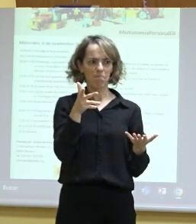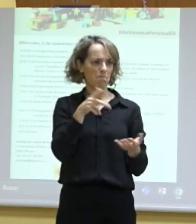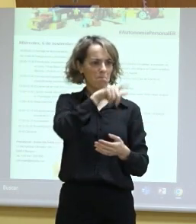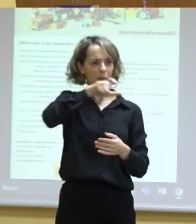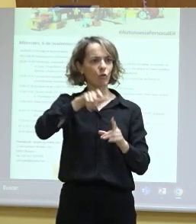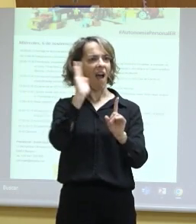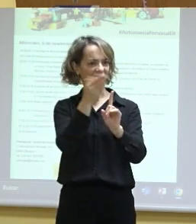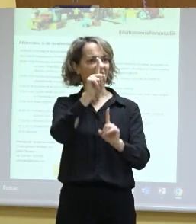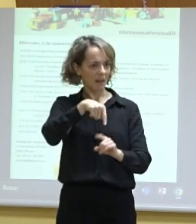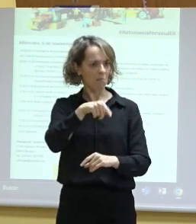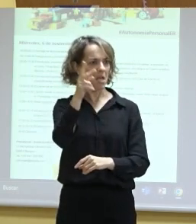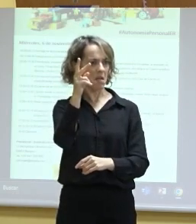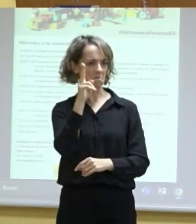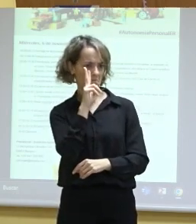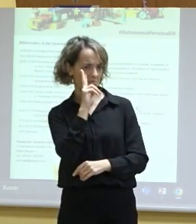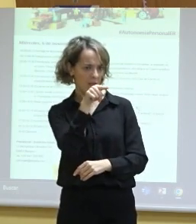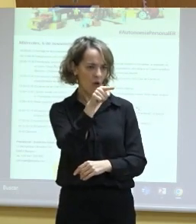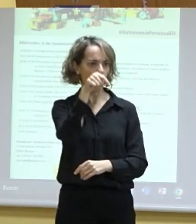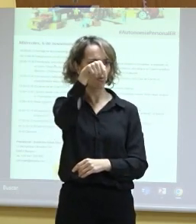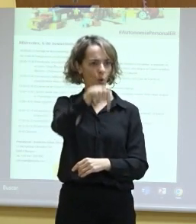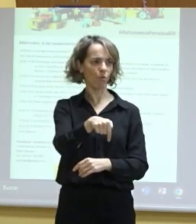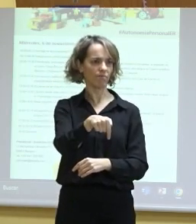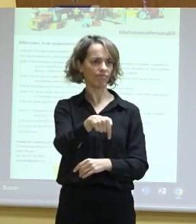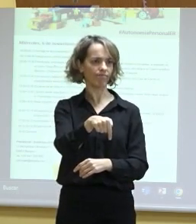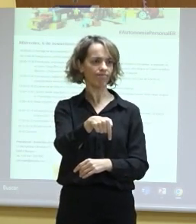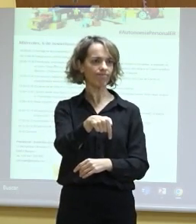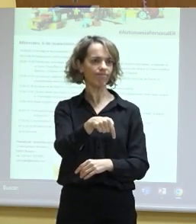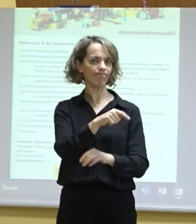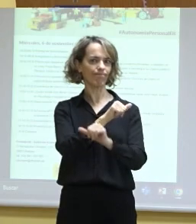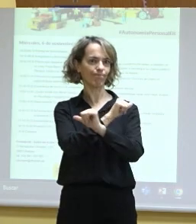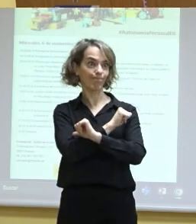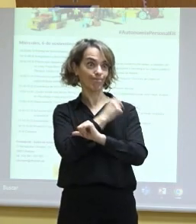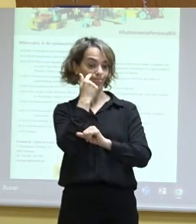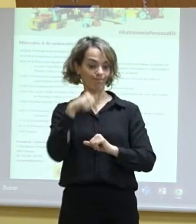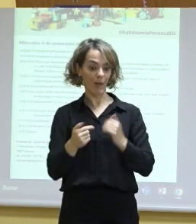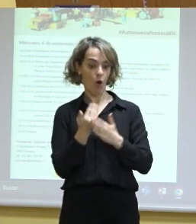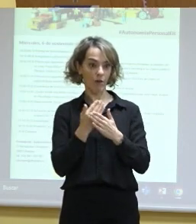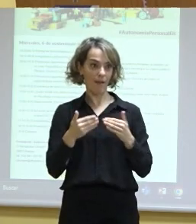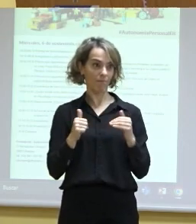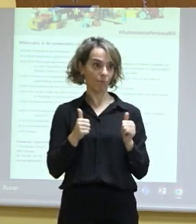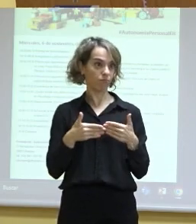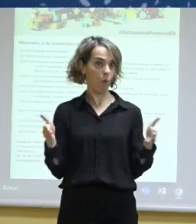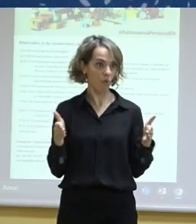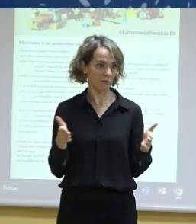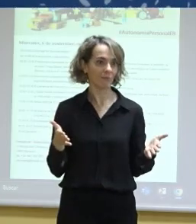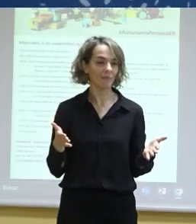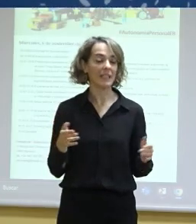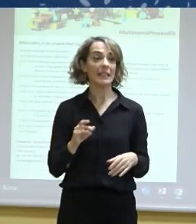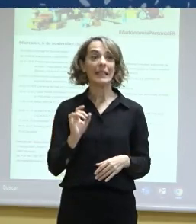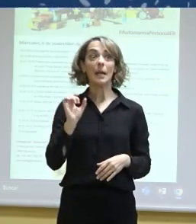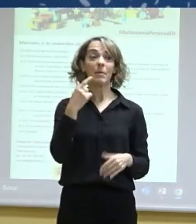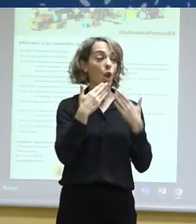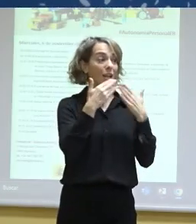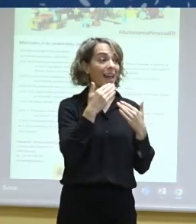personas afectadas también que están hoy esperando ya que empecemos la jornada. Primero, en lugar de dar las gracias